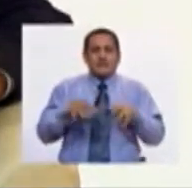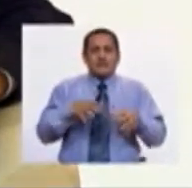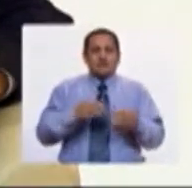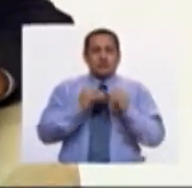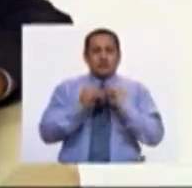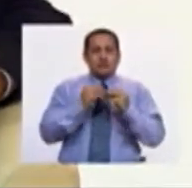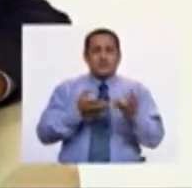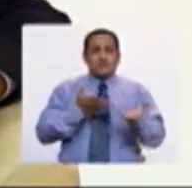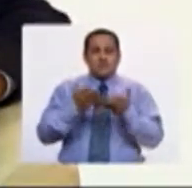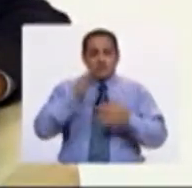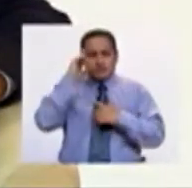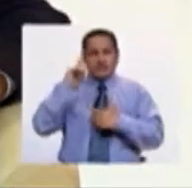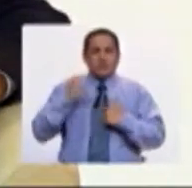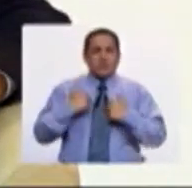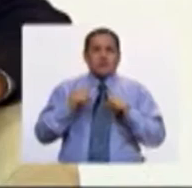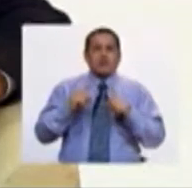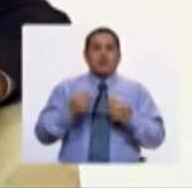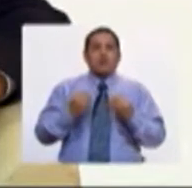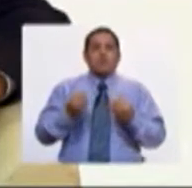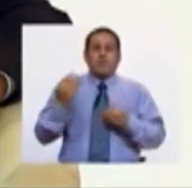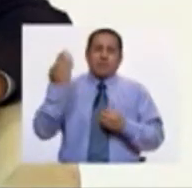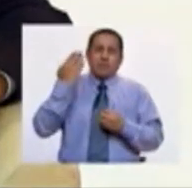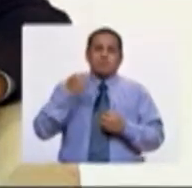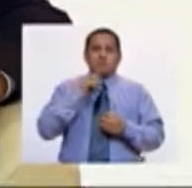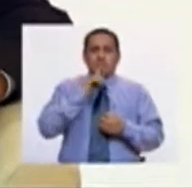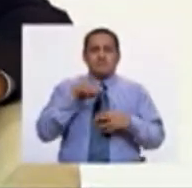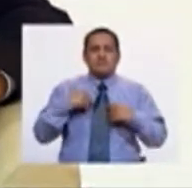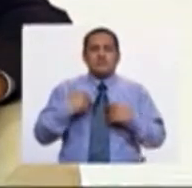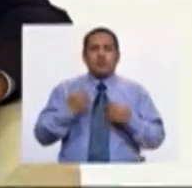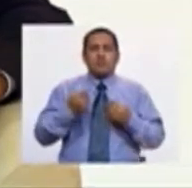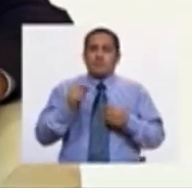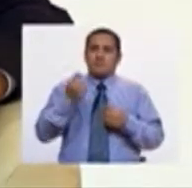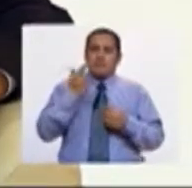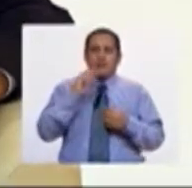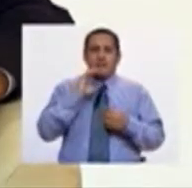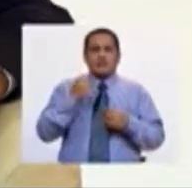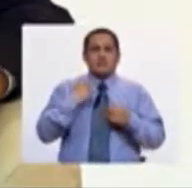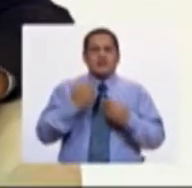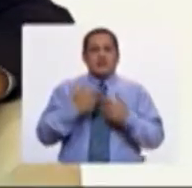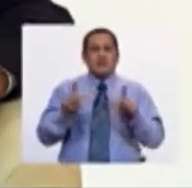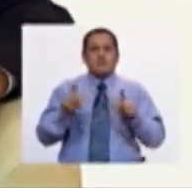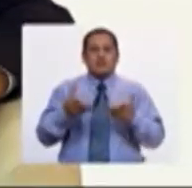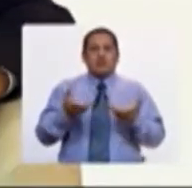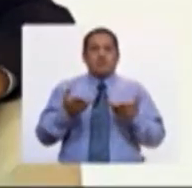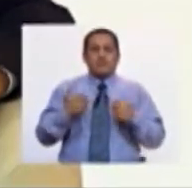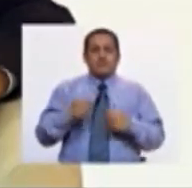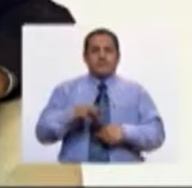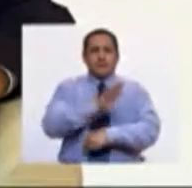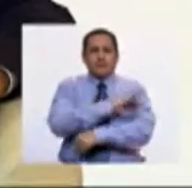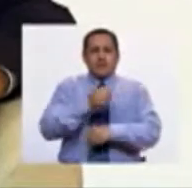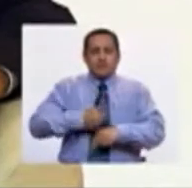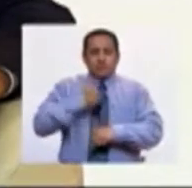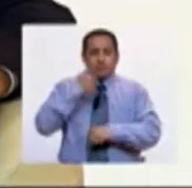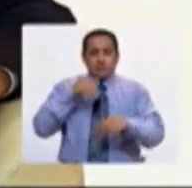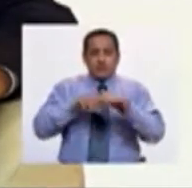es realizar el servicio militar obligatorio. Entonces, los magistrados del Tribunal Constitucional consideraron que esta norma de imposición de